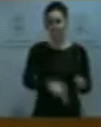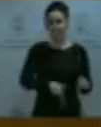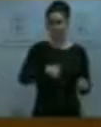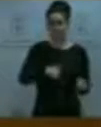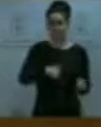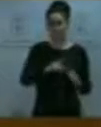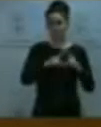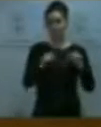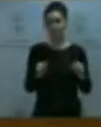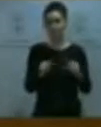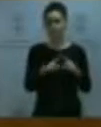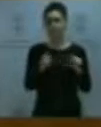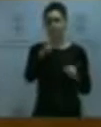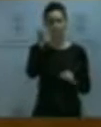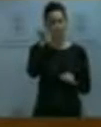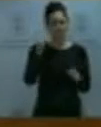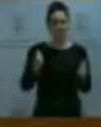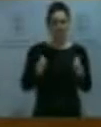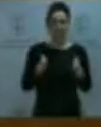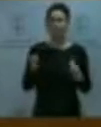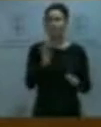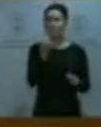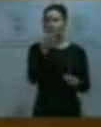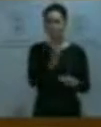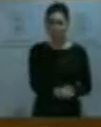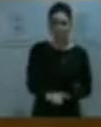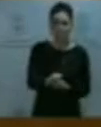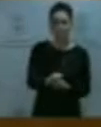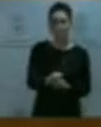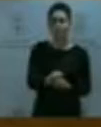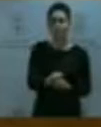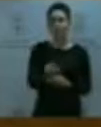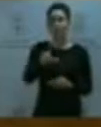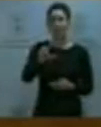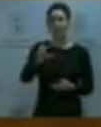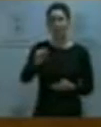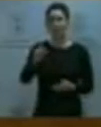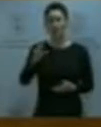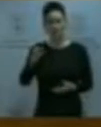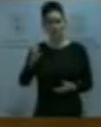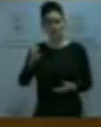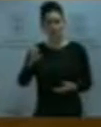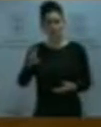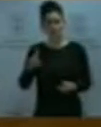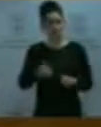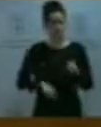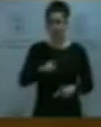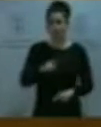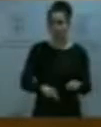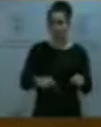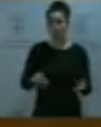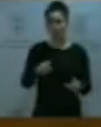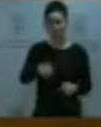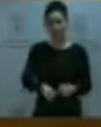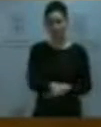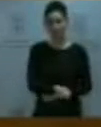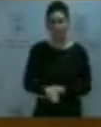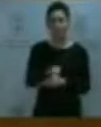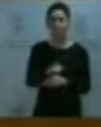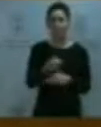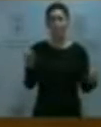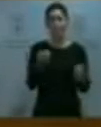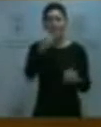se vela por el líder. Claro, yo creo que aquí tenemos que velar por el interés general de Asturias y de